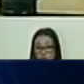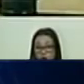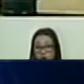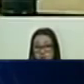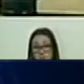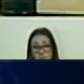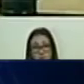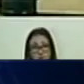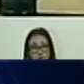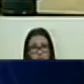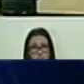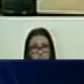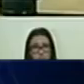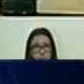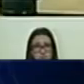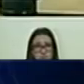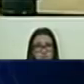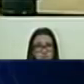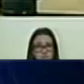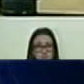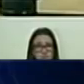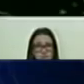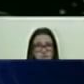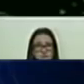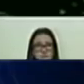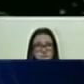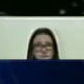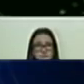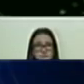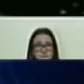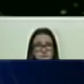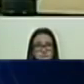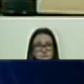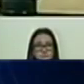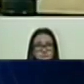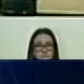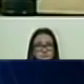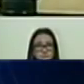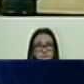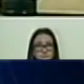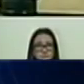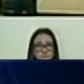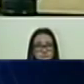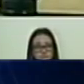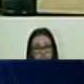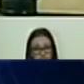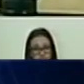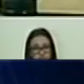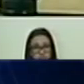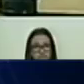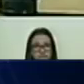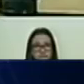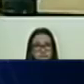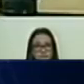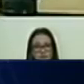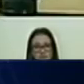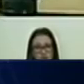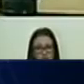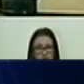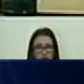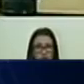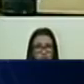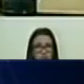Miami. Presentan, ¿cómo se llama? La tarjeta de